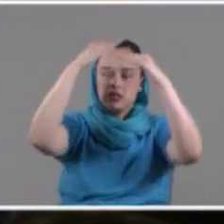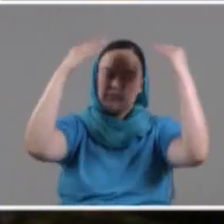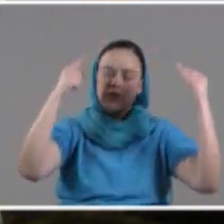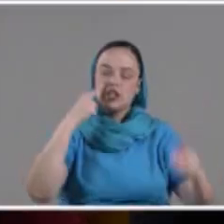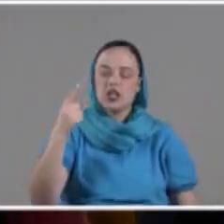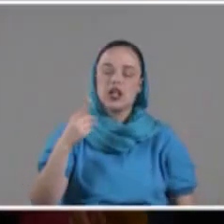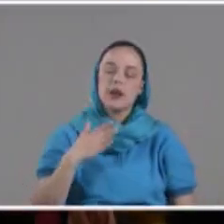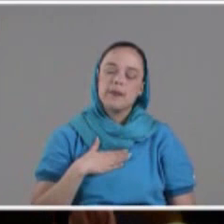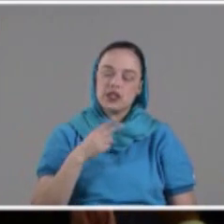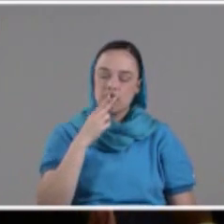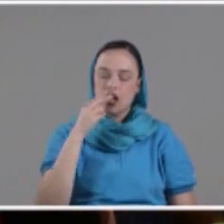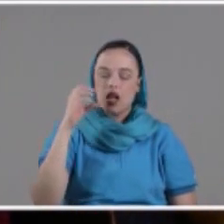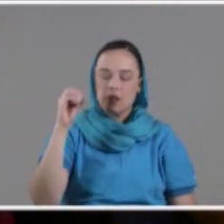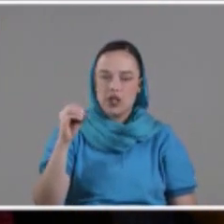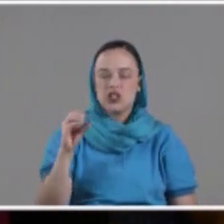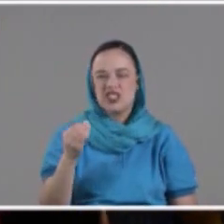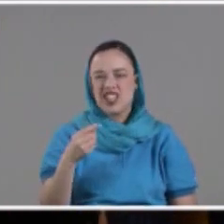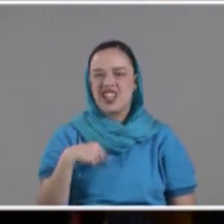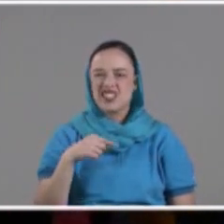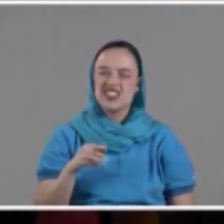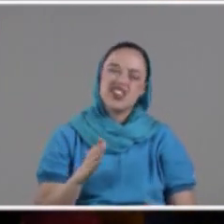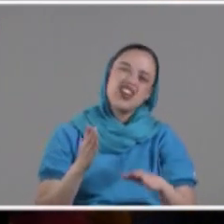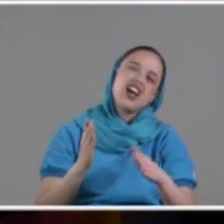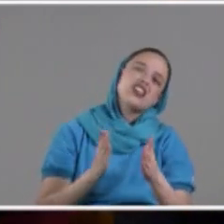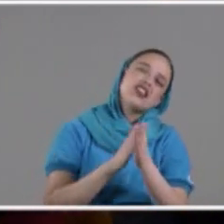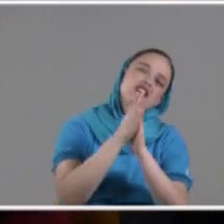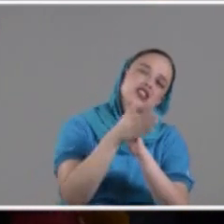atravesando por la era de